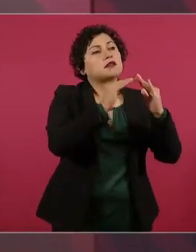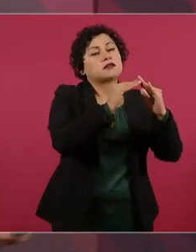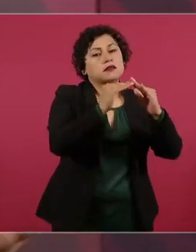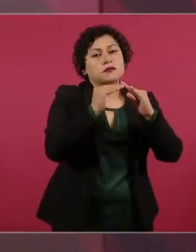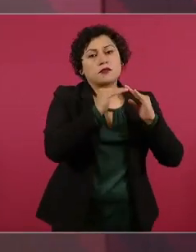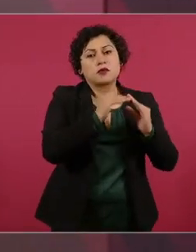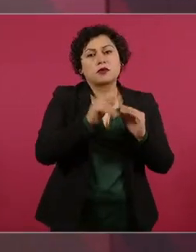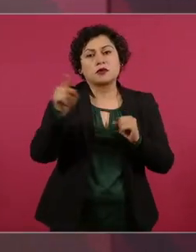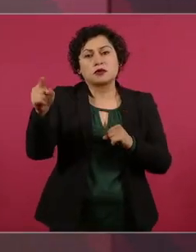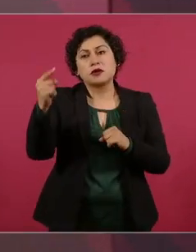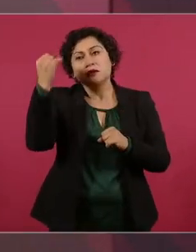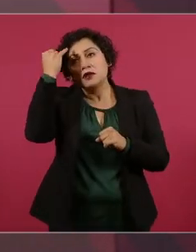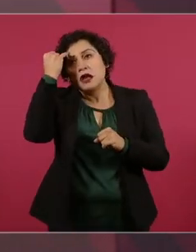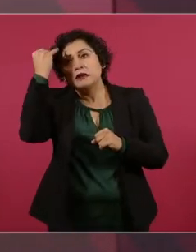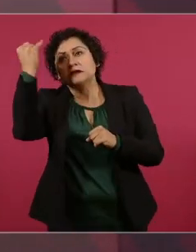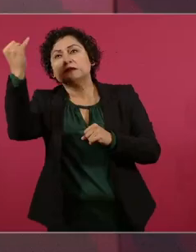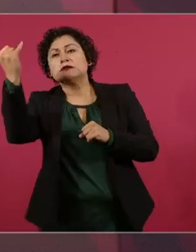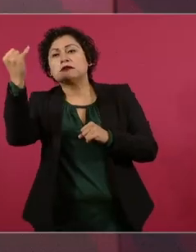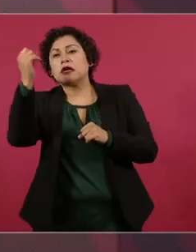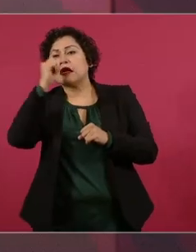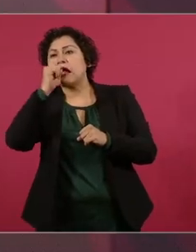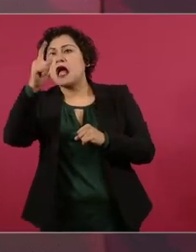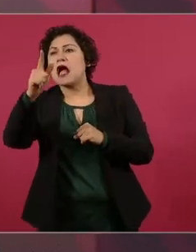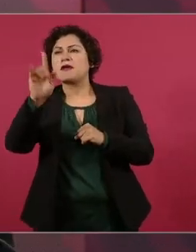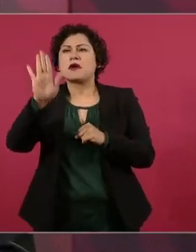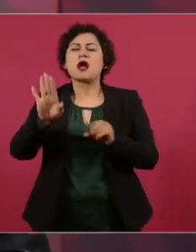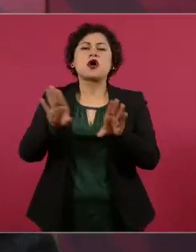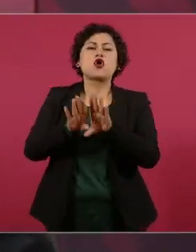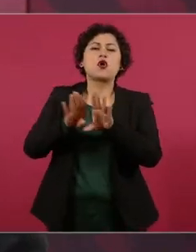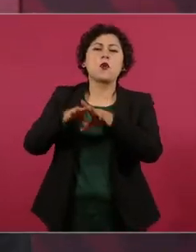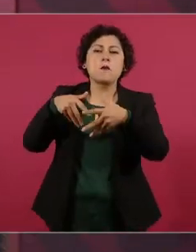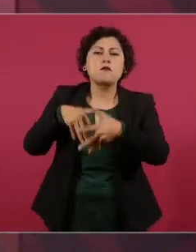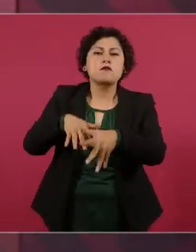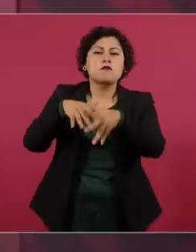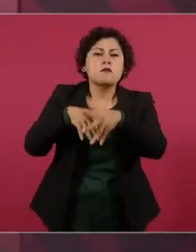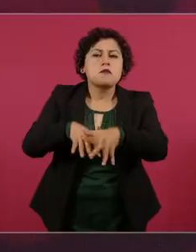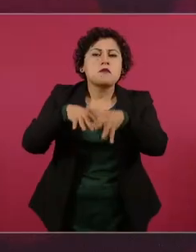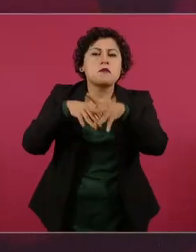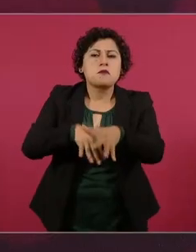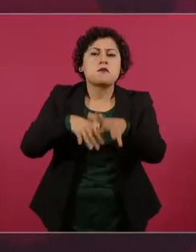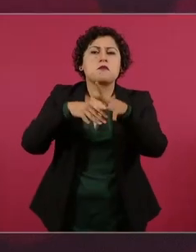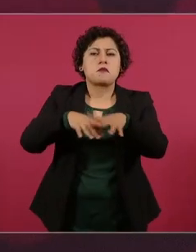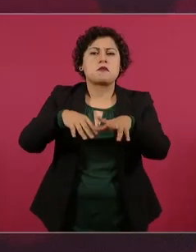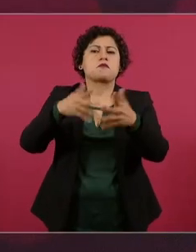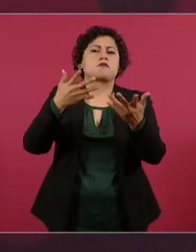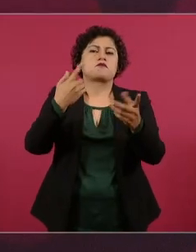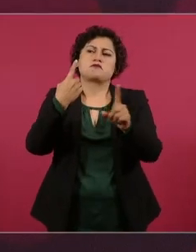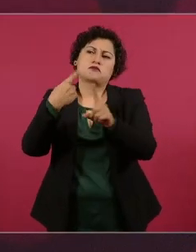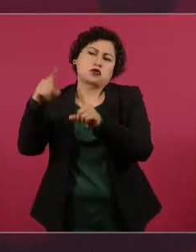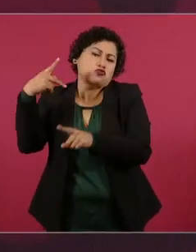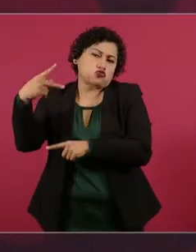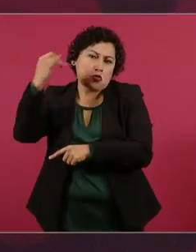con lo místico, como una peregrinación, y vienen también los jóvenes, los rebeldes,